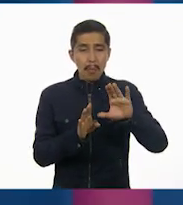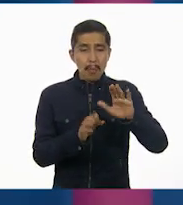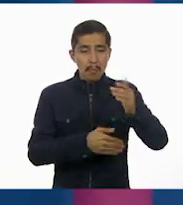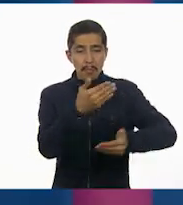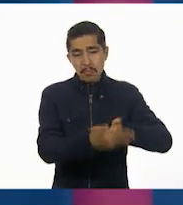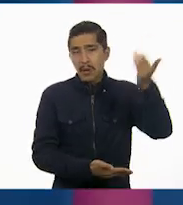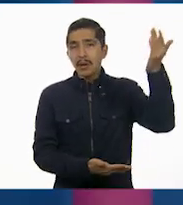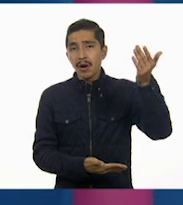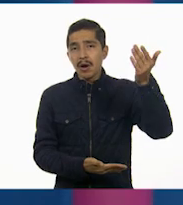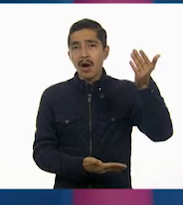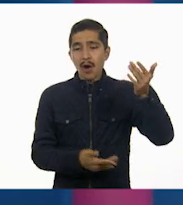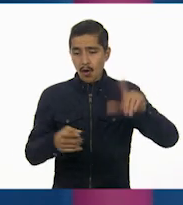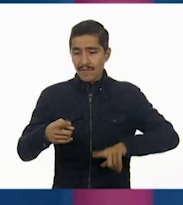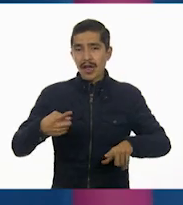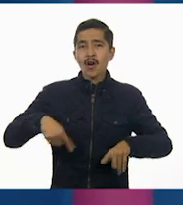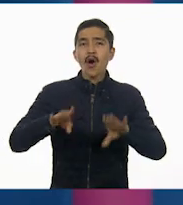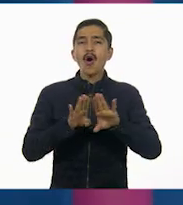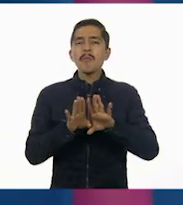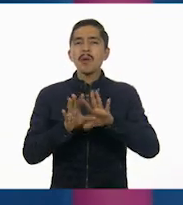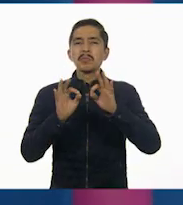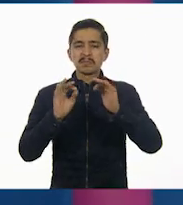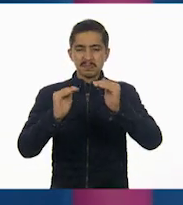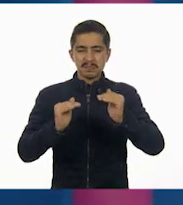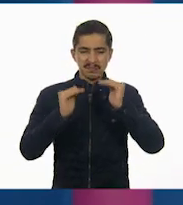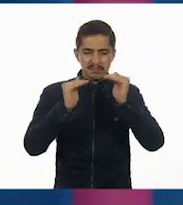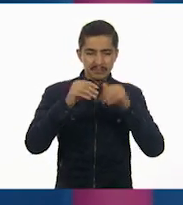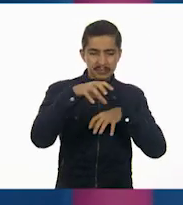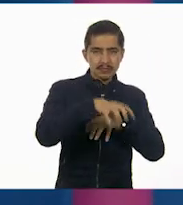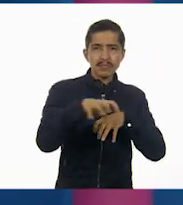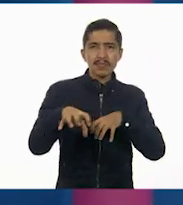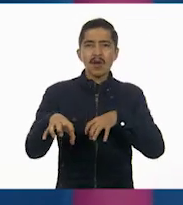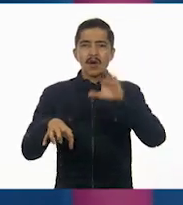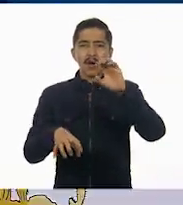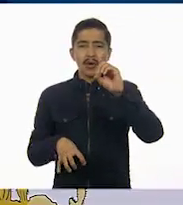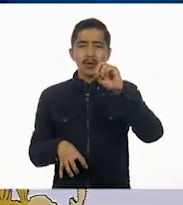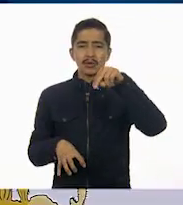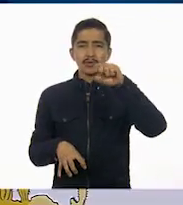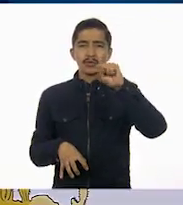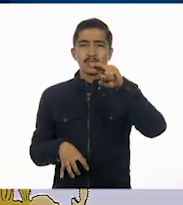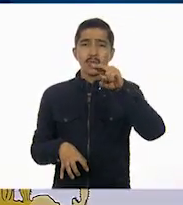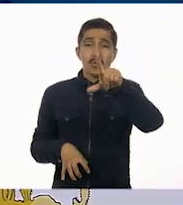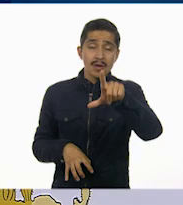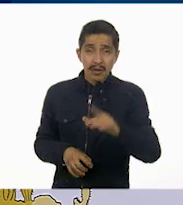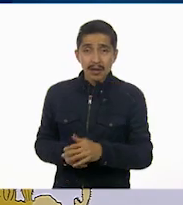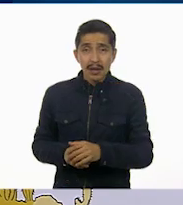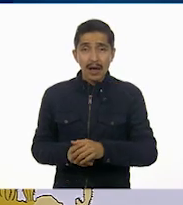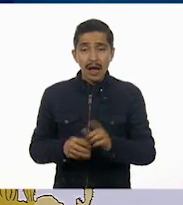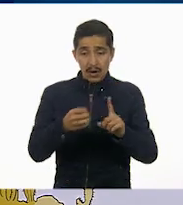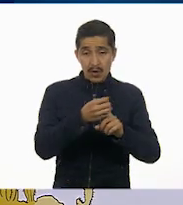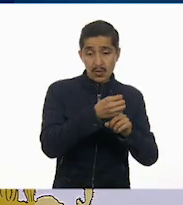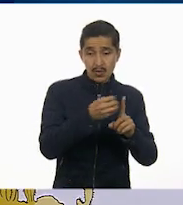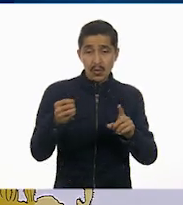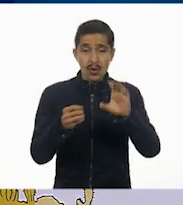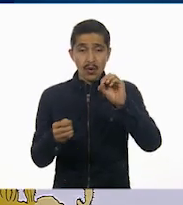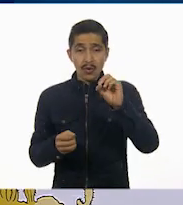se organizó en magistraturas y apareció la figura del cónsul. La organización de un